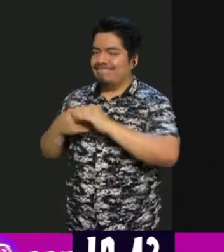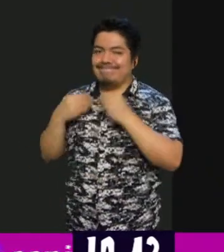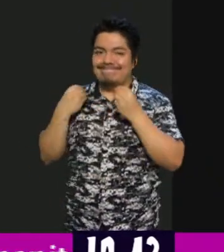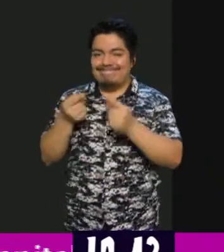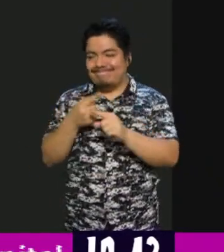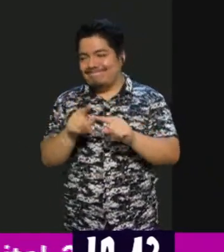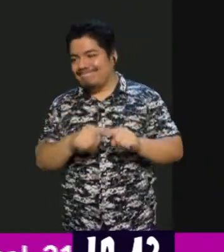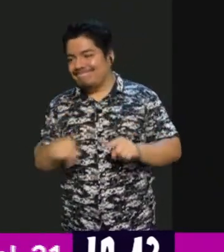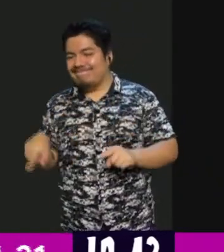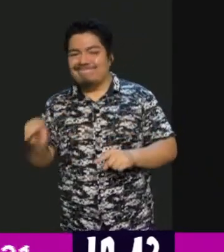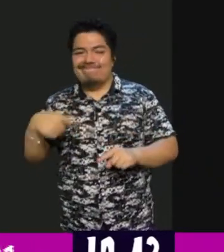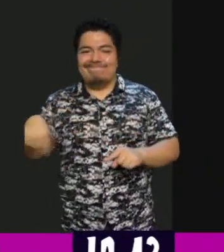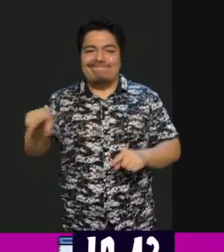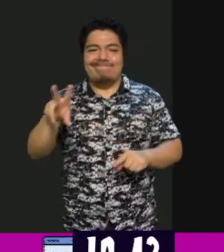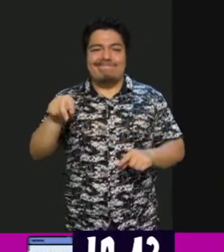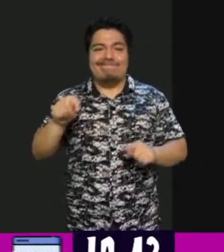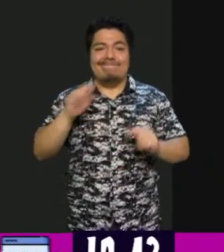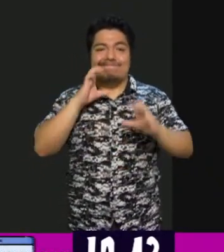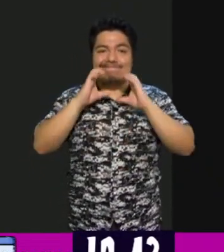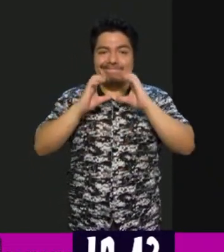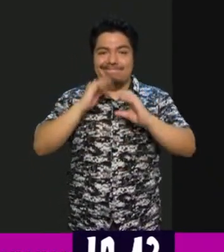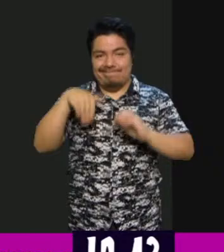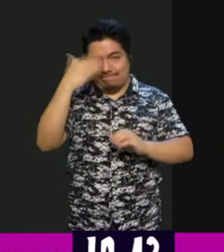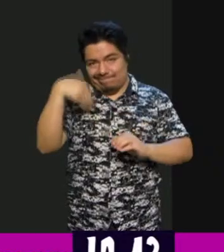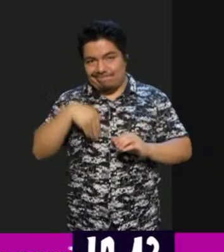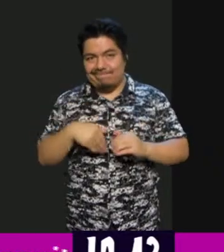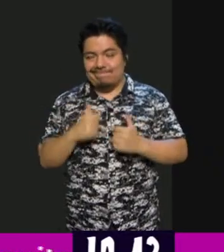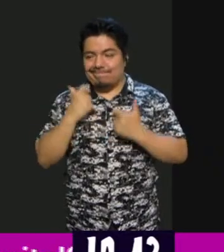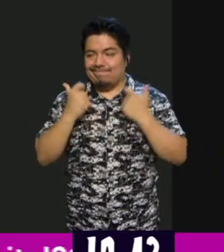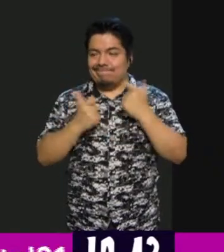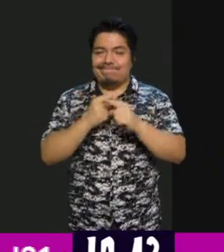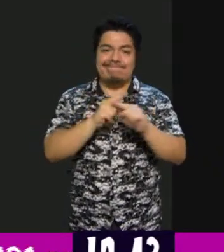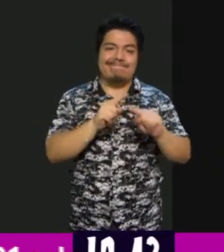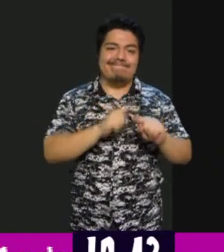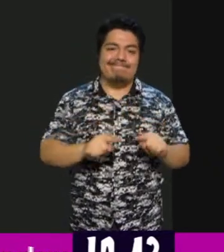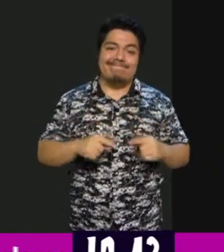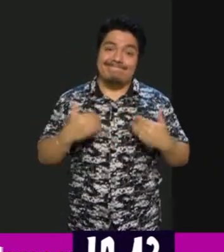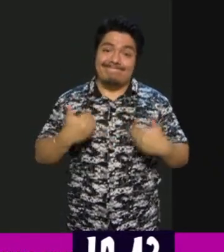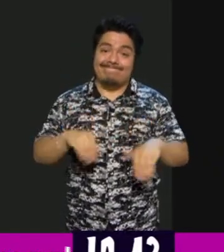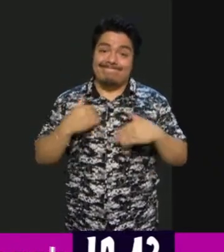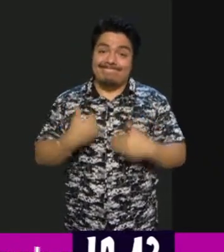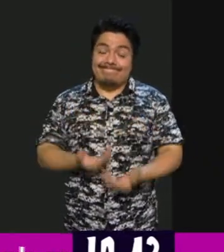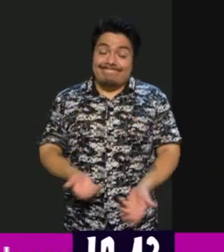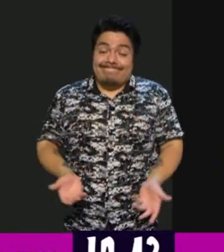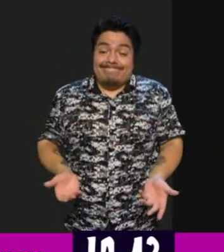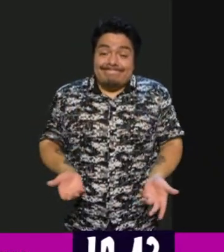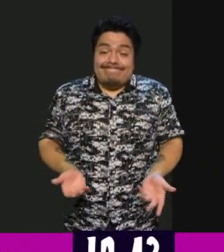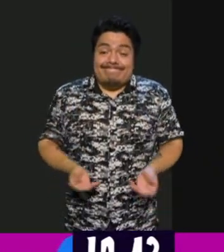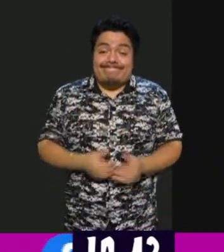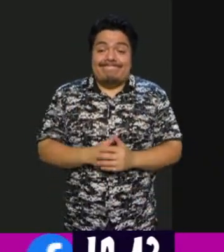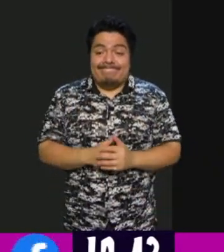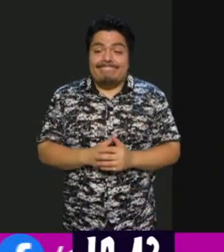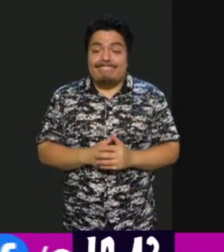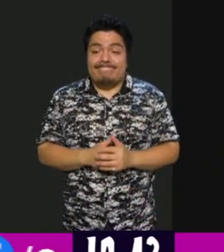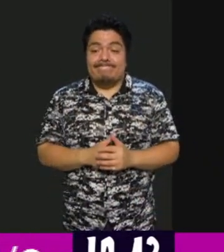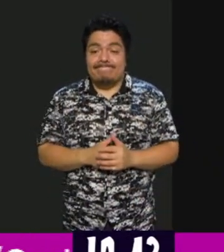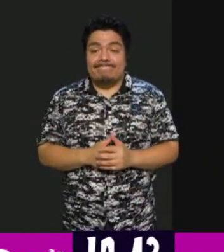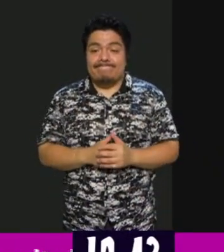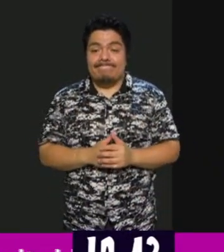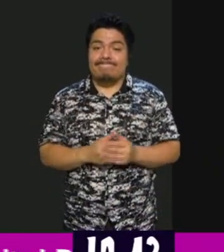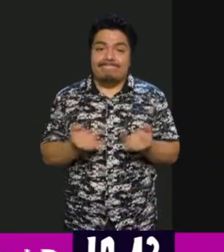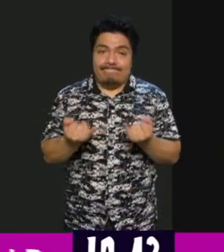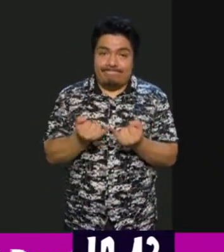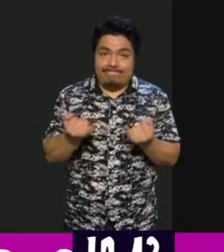pues preponderantes de poderío económico y con grandes plumas. Fui a pues